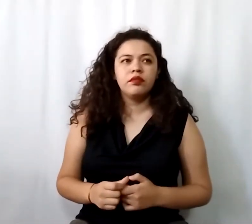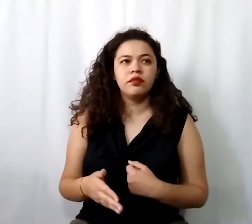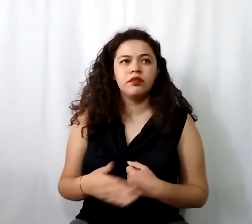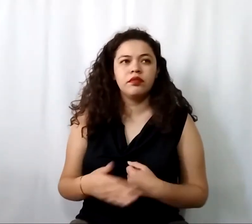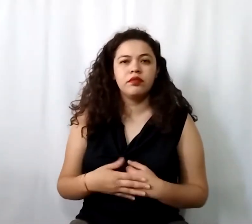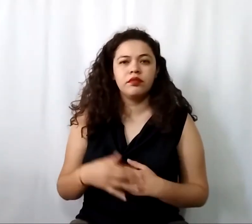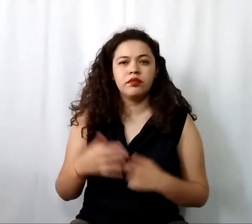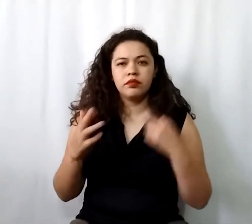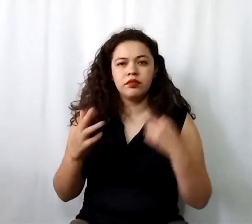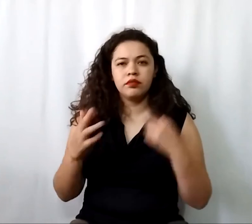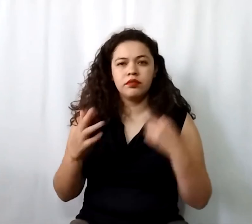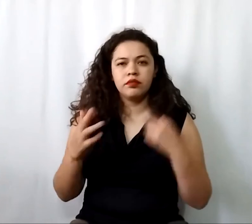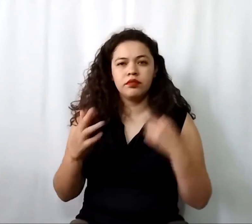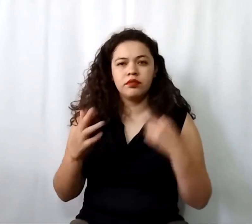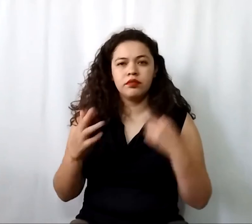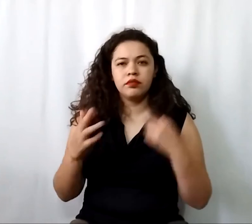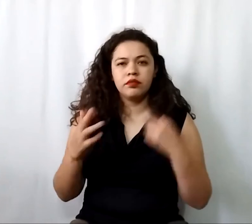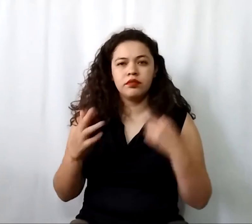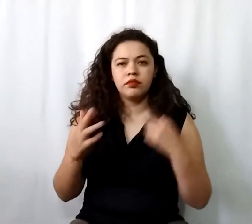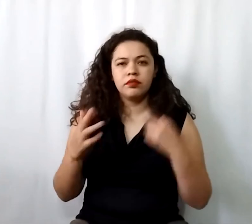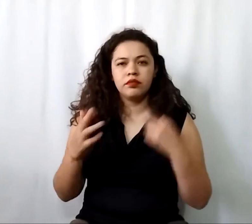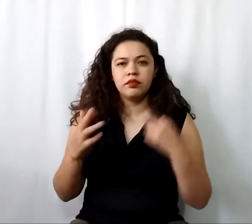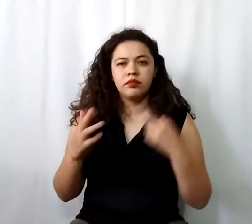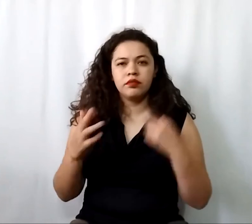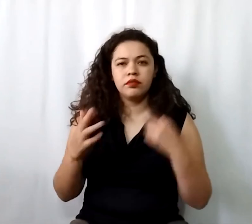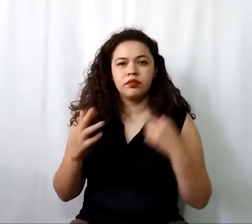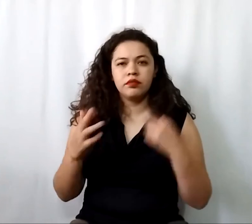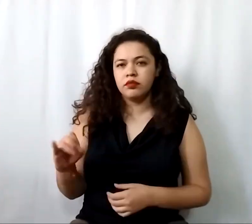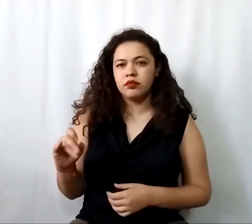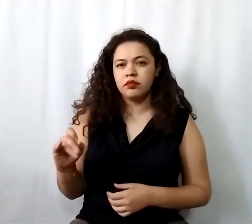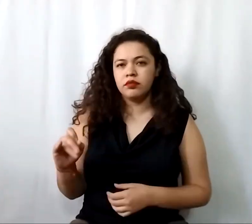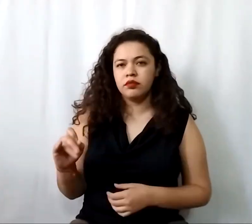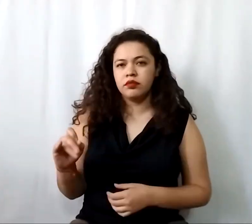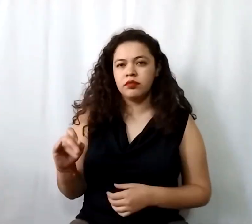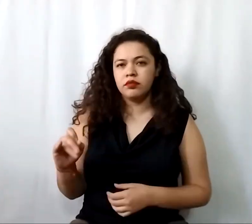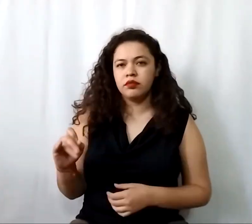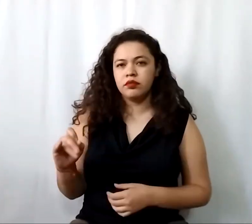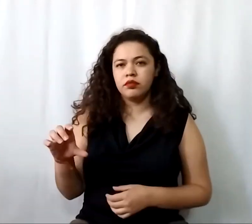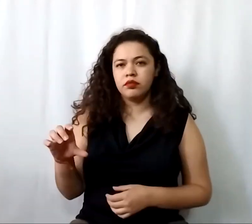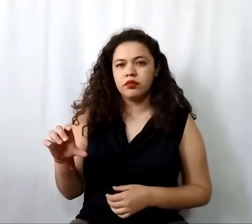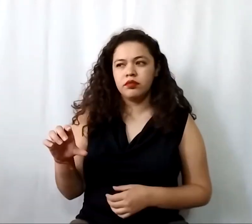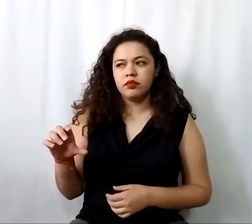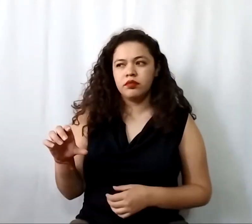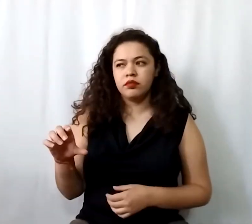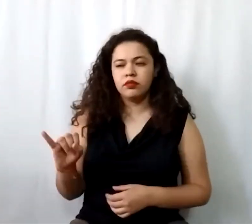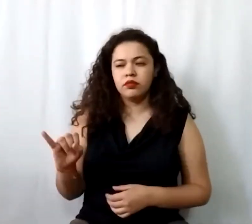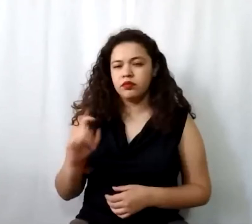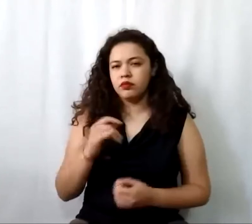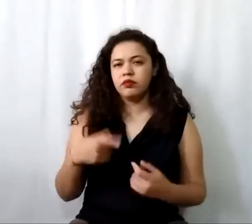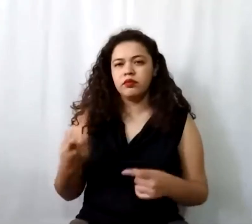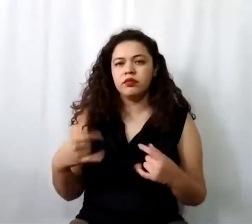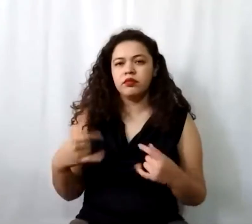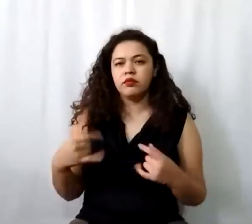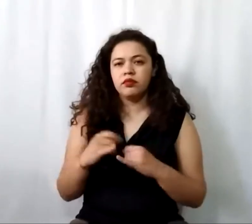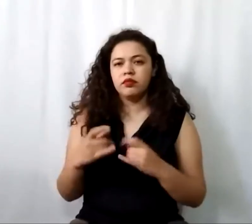Ofelia. Y Carlos Dominici decía que quería compartir también el de su institución. Si gusta,